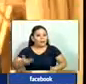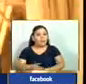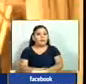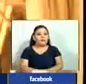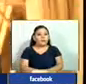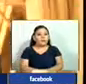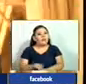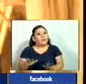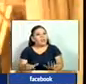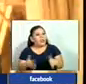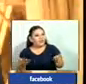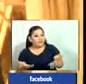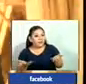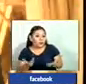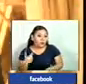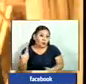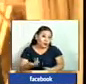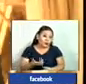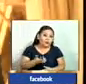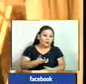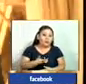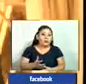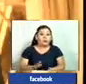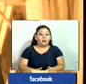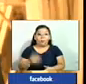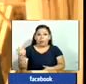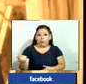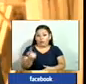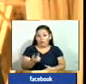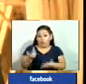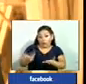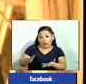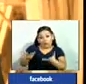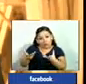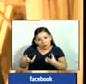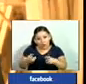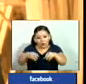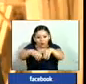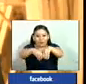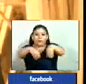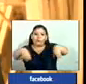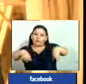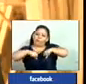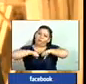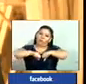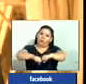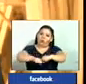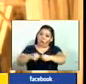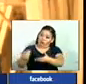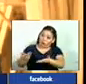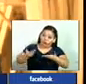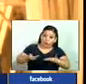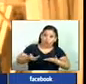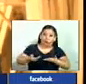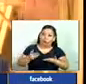a veces lo que hacemos nosotros es que los clientes que los piden los ataúdes los hacen los pedidos lo que hacemos es para como no logramos